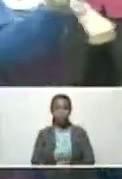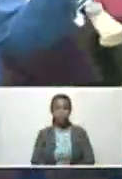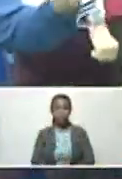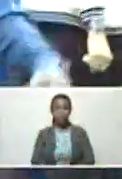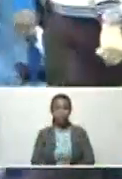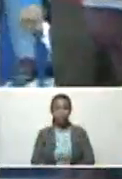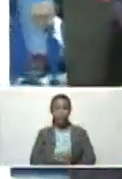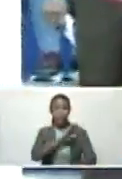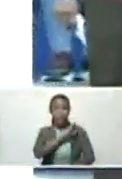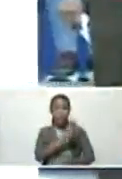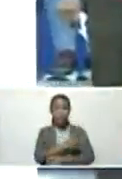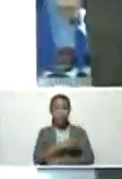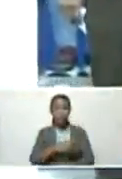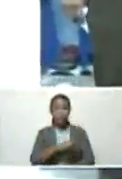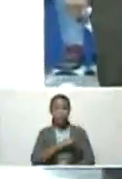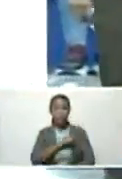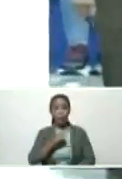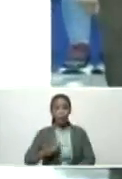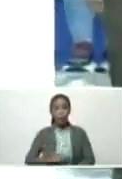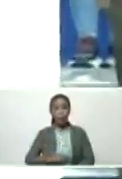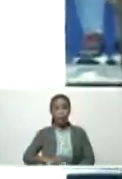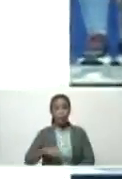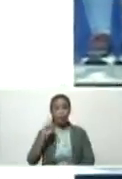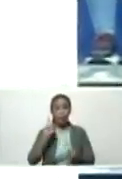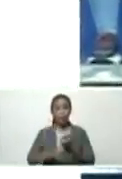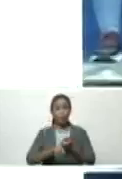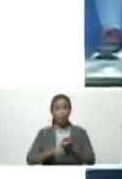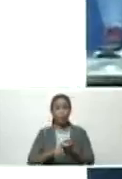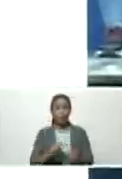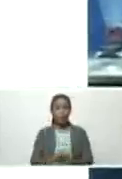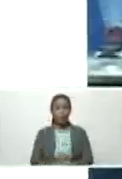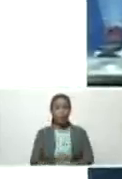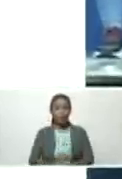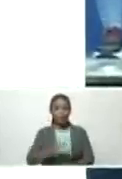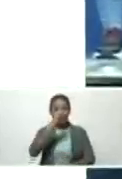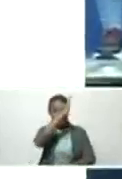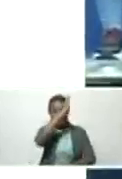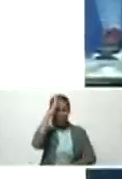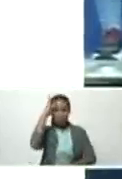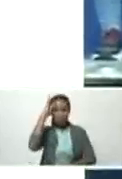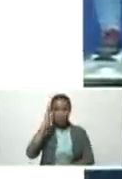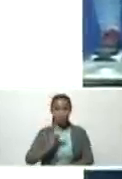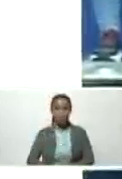El poder de Super Silita. Diosdado me dijo...